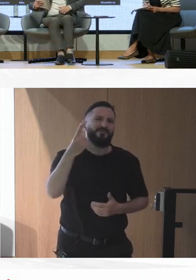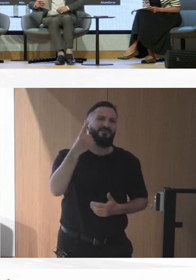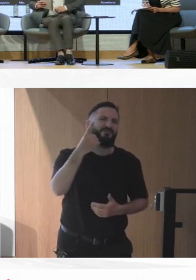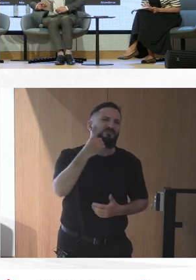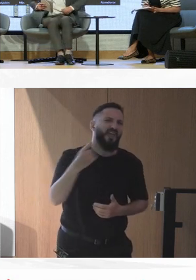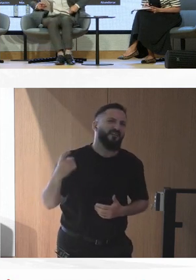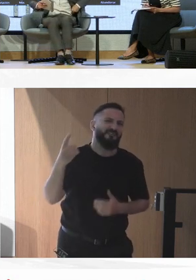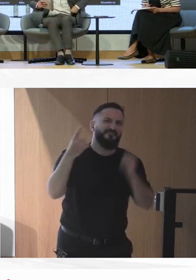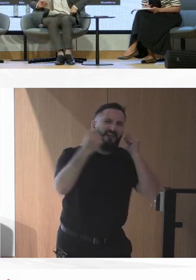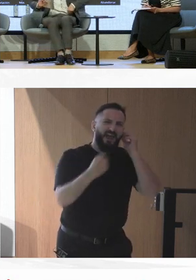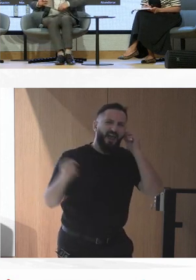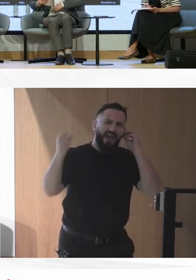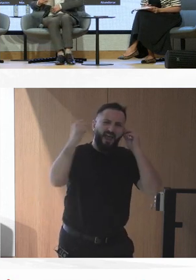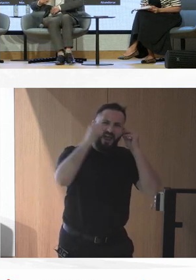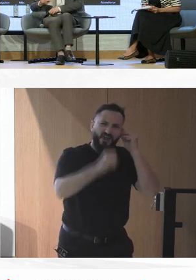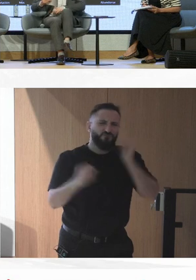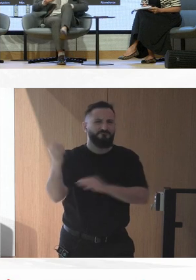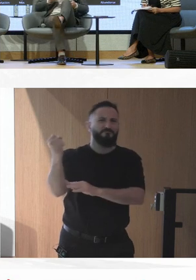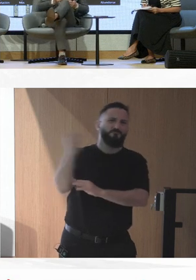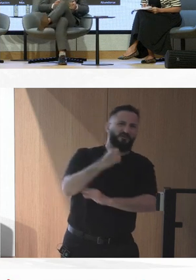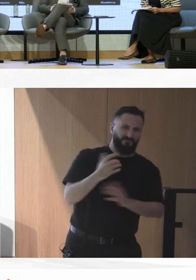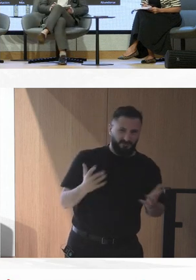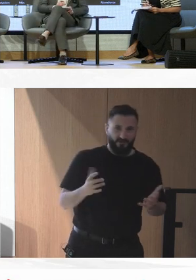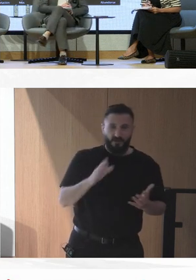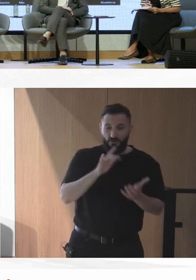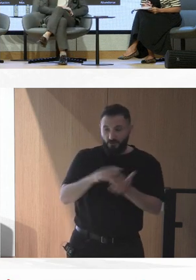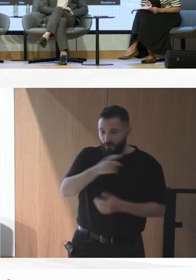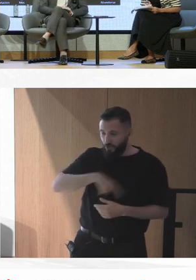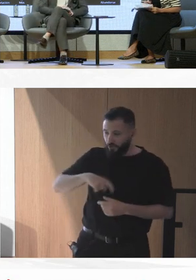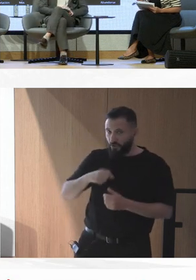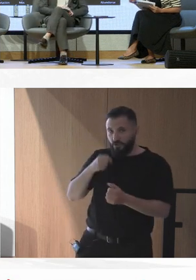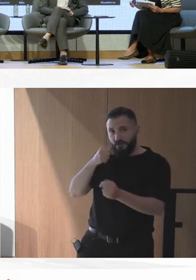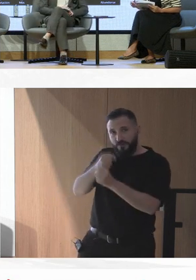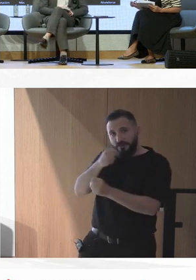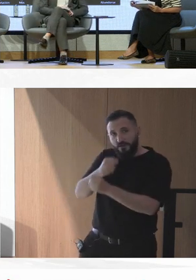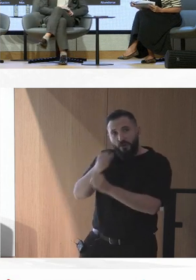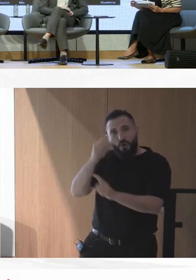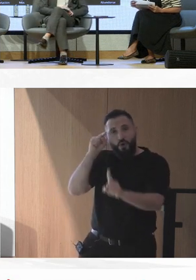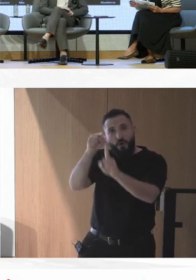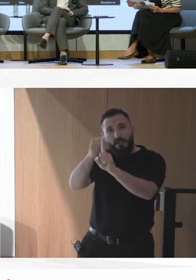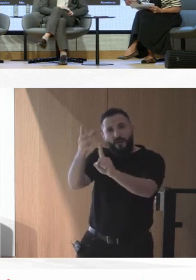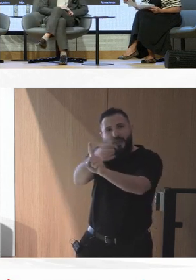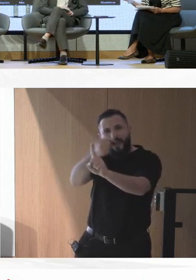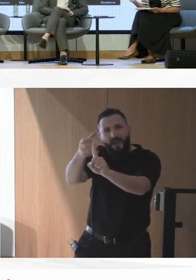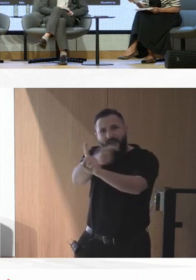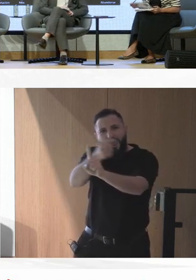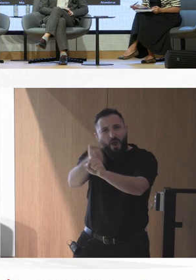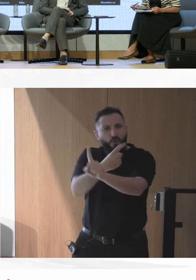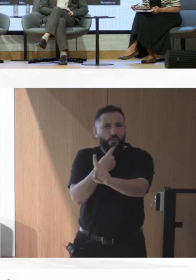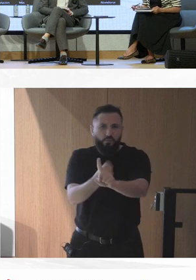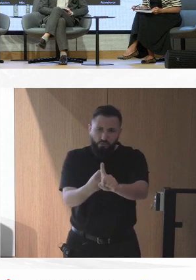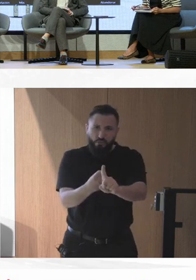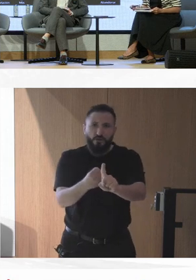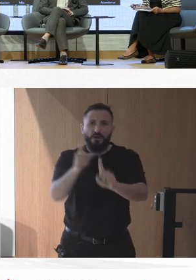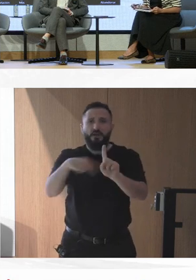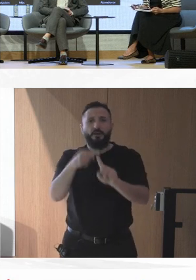cientos de años de ventaja con respecto a nosotros, y eso hace que para nosotros sea muy difícil conseguir nuestros objetivos y los